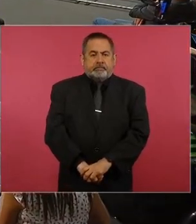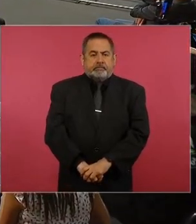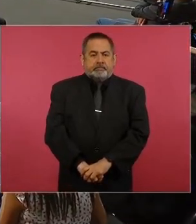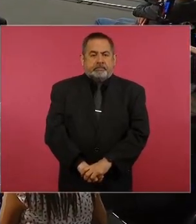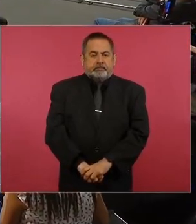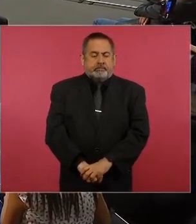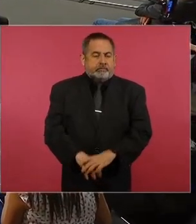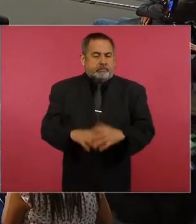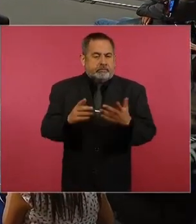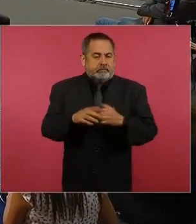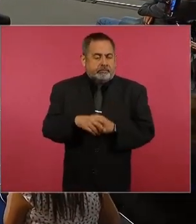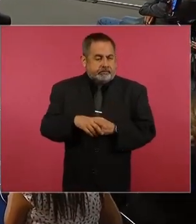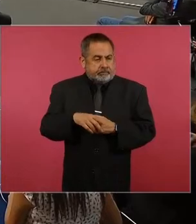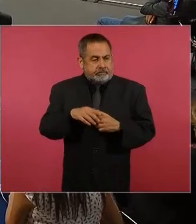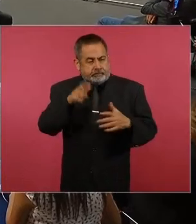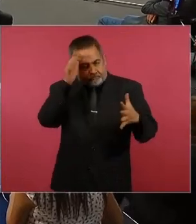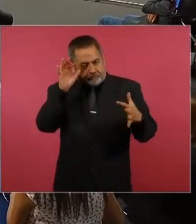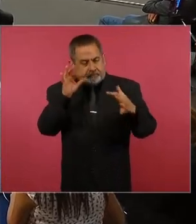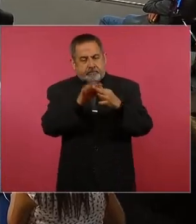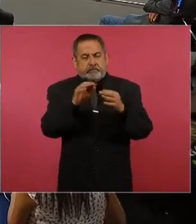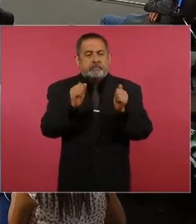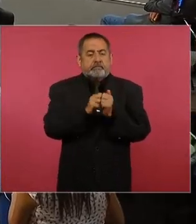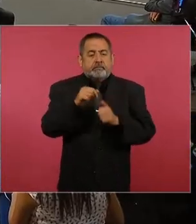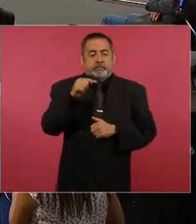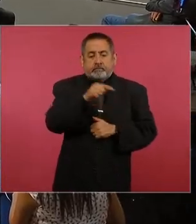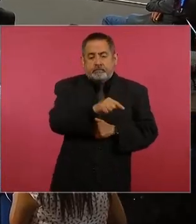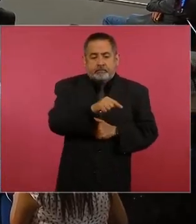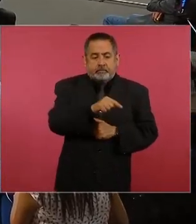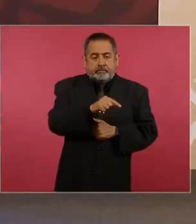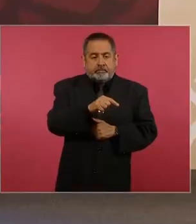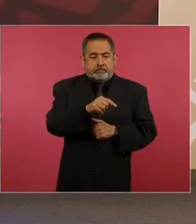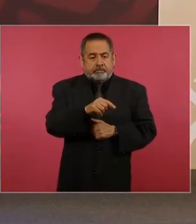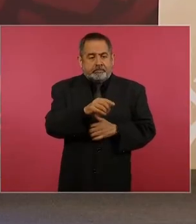Esto. Y además coincide con la campaña de narcopresidente AMLO,